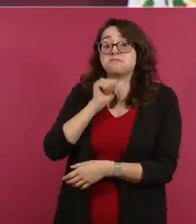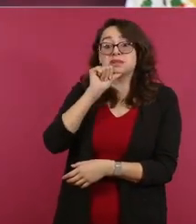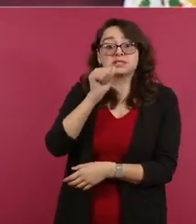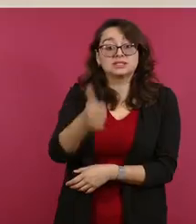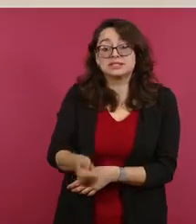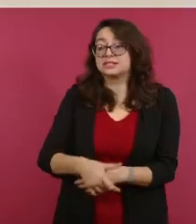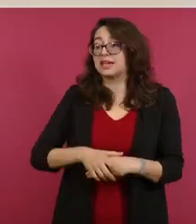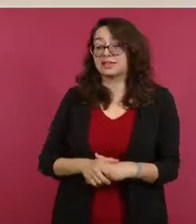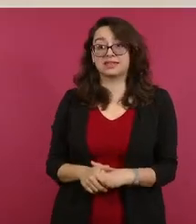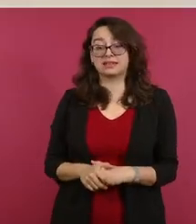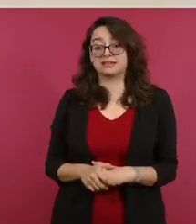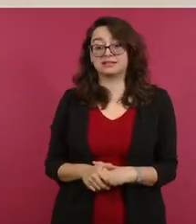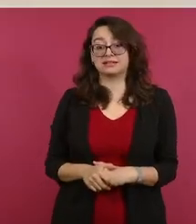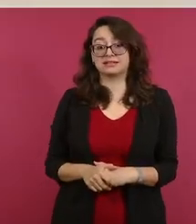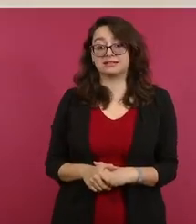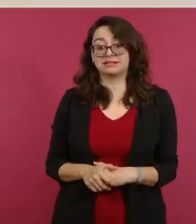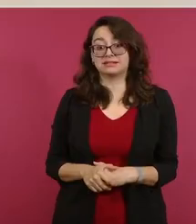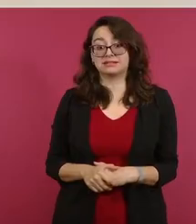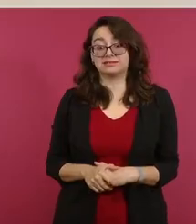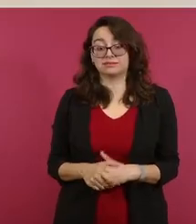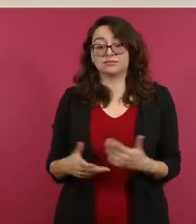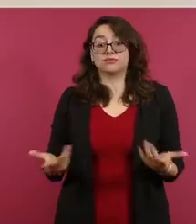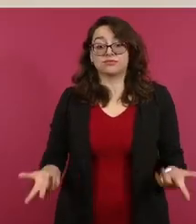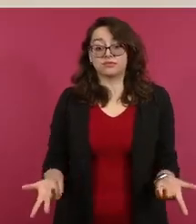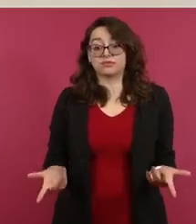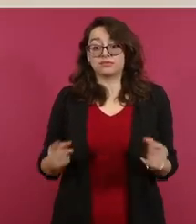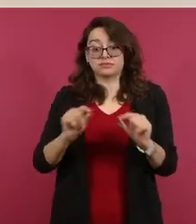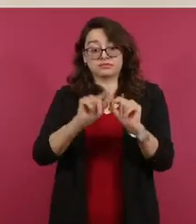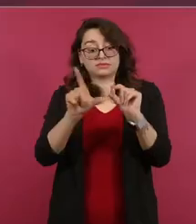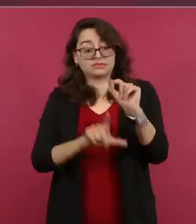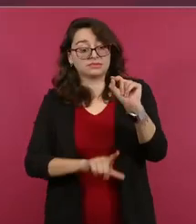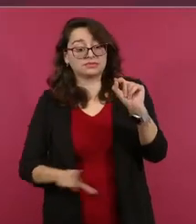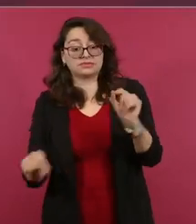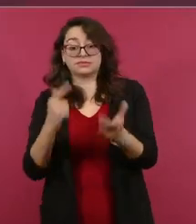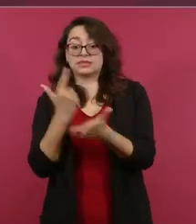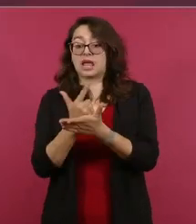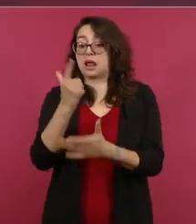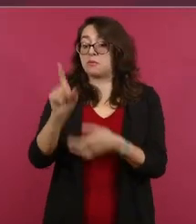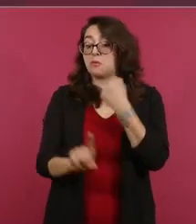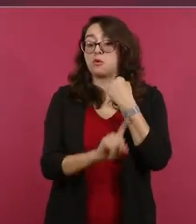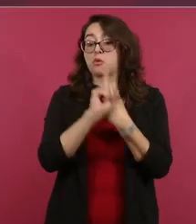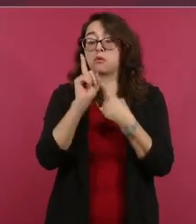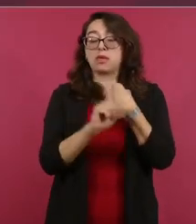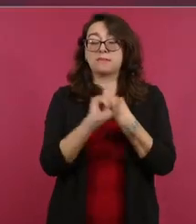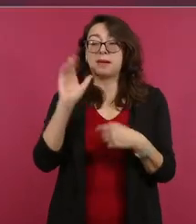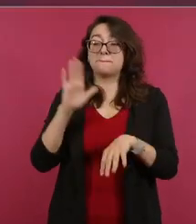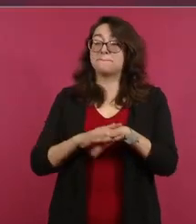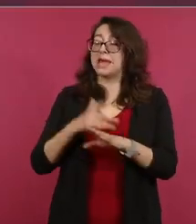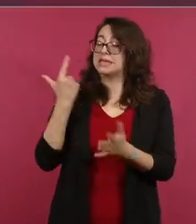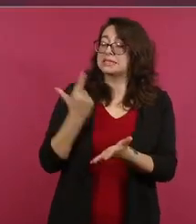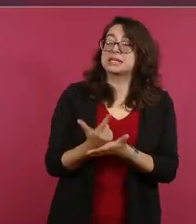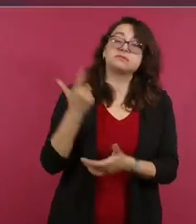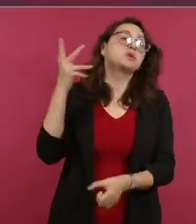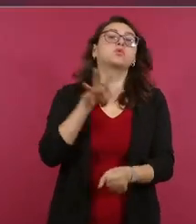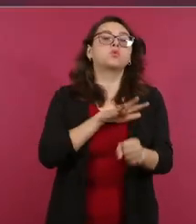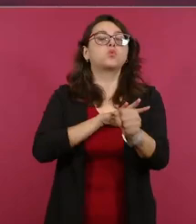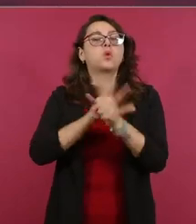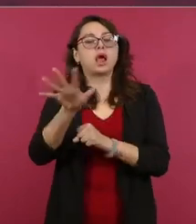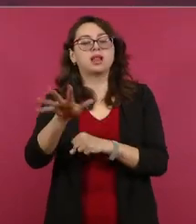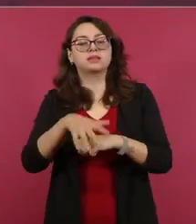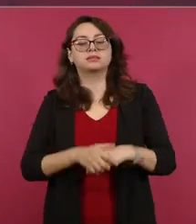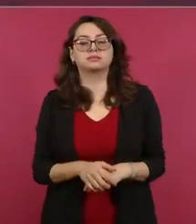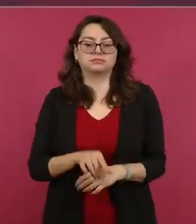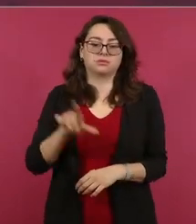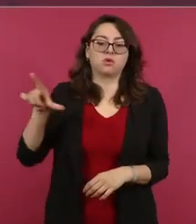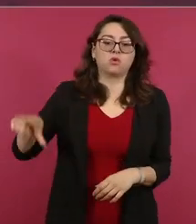dañado más a México que la deshonestidad de los gobernantes y